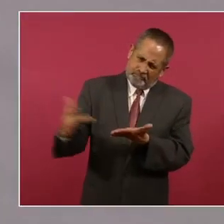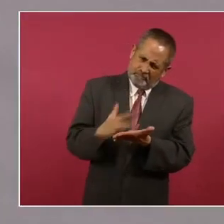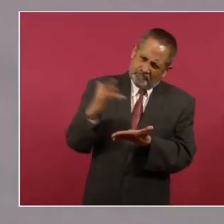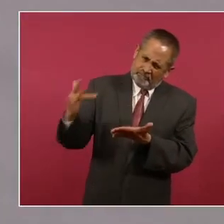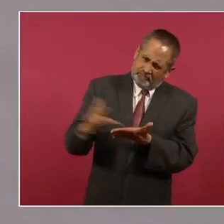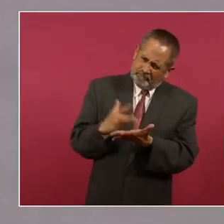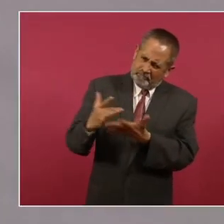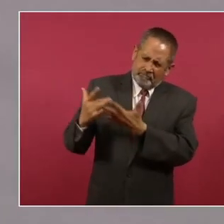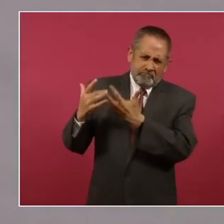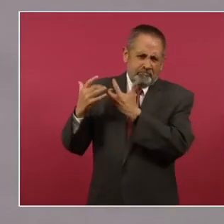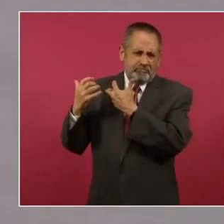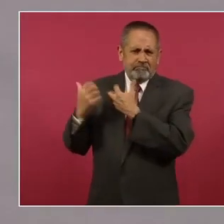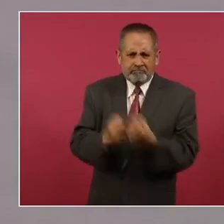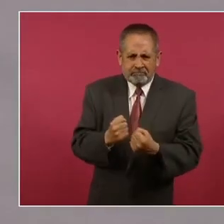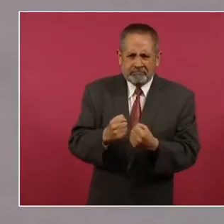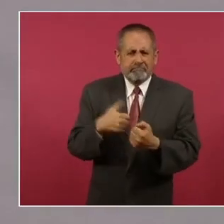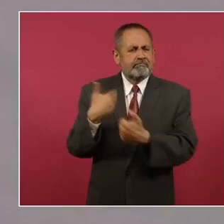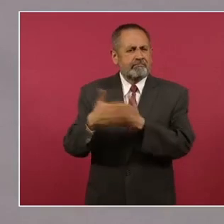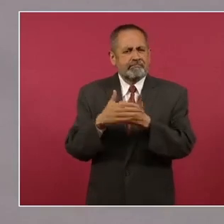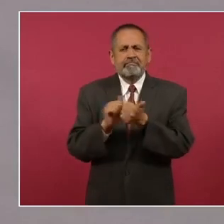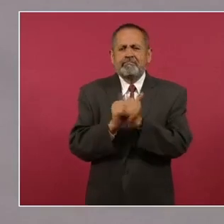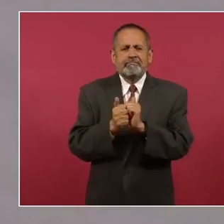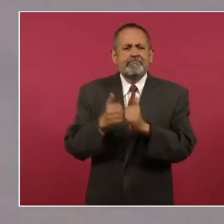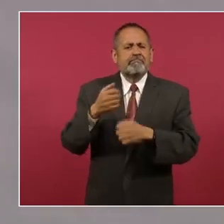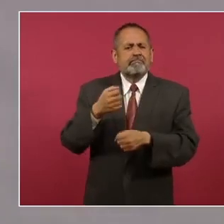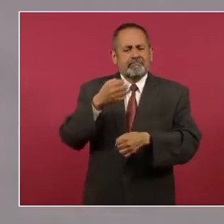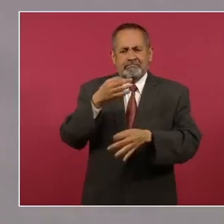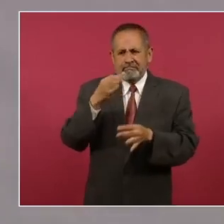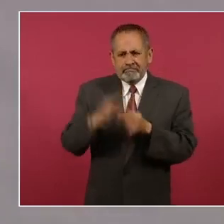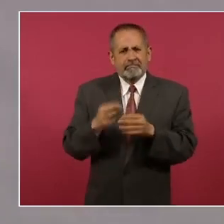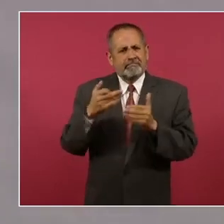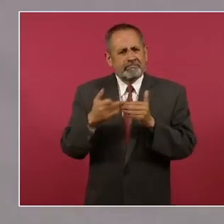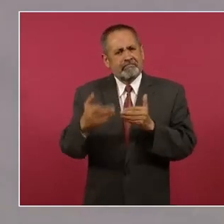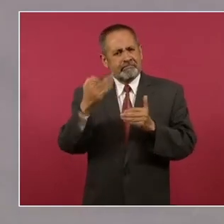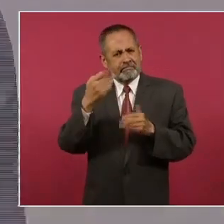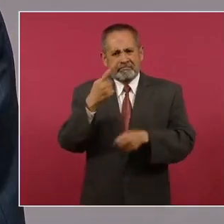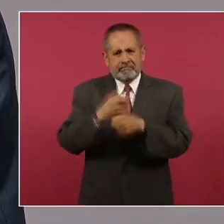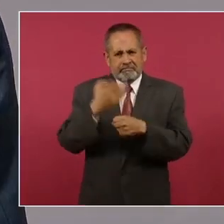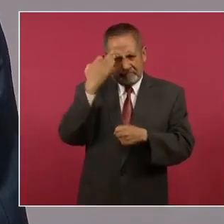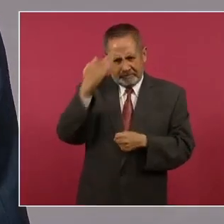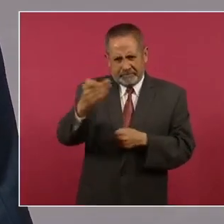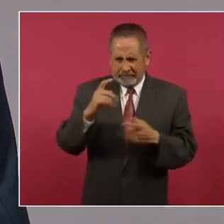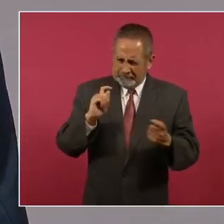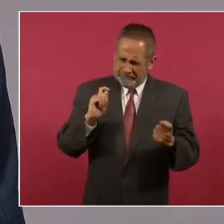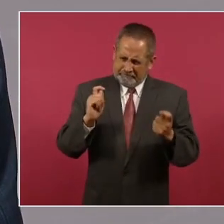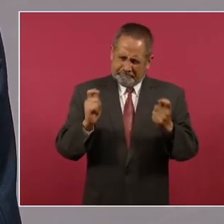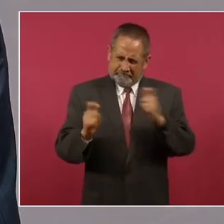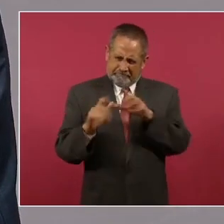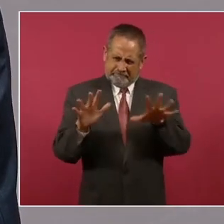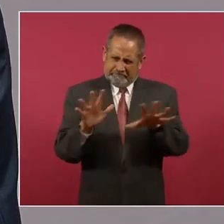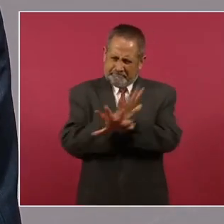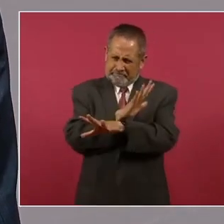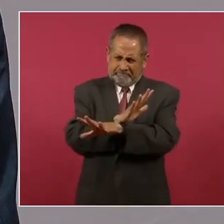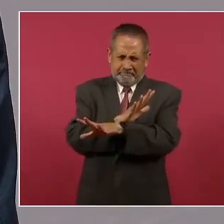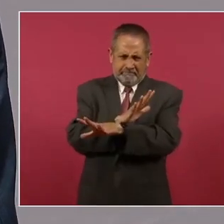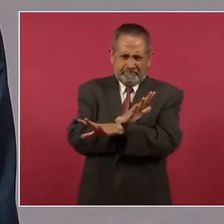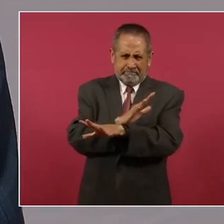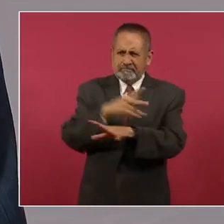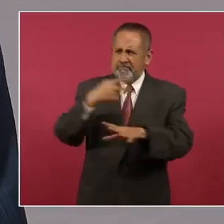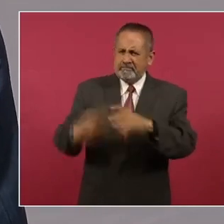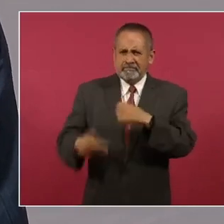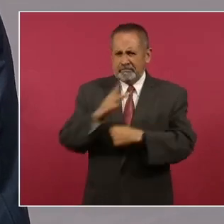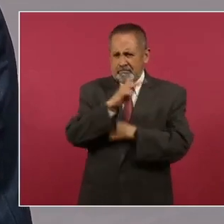para consolidar la primera etapa en la transformación de